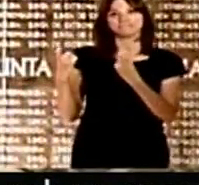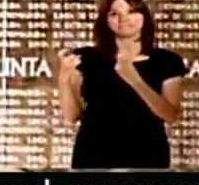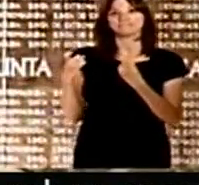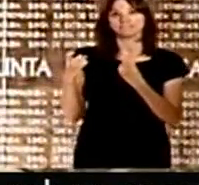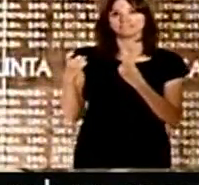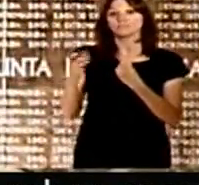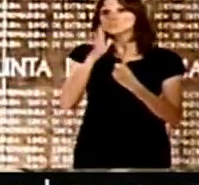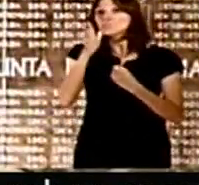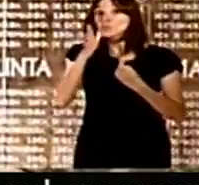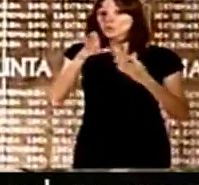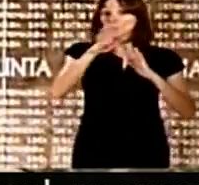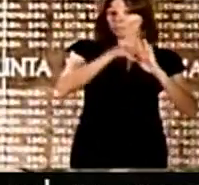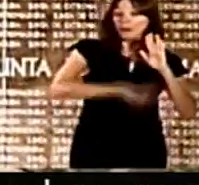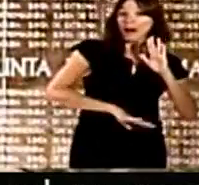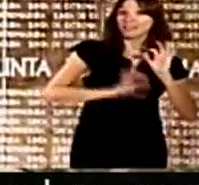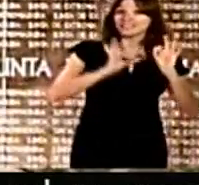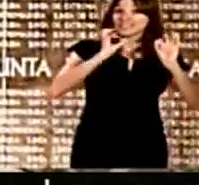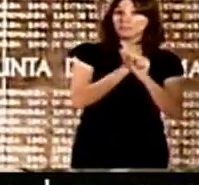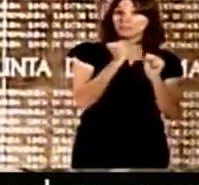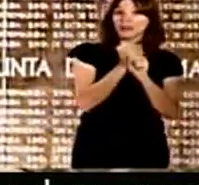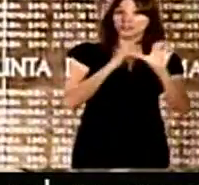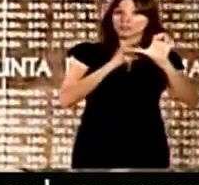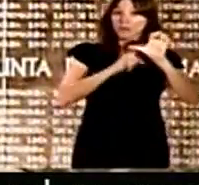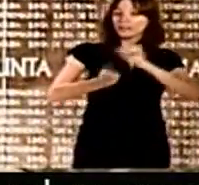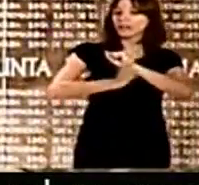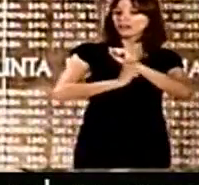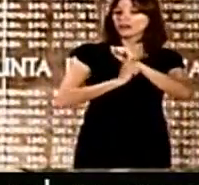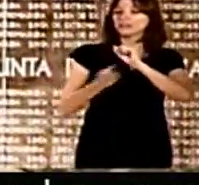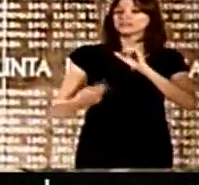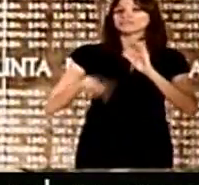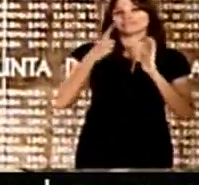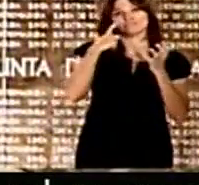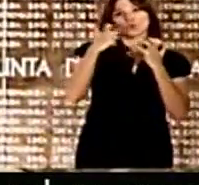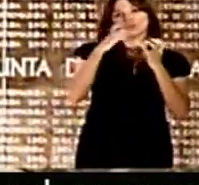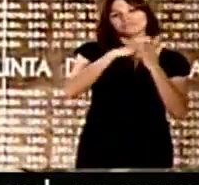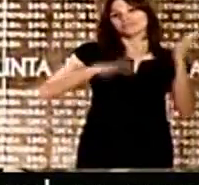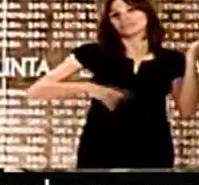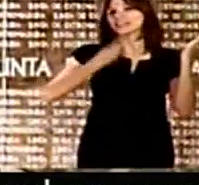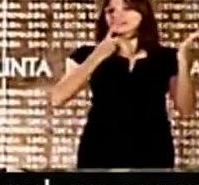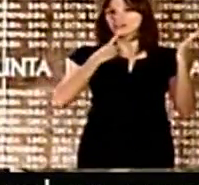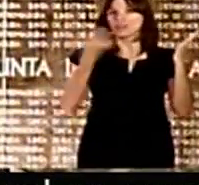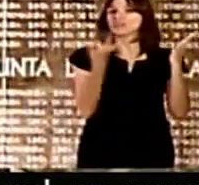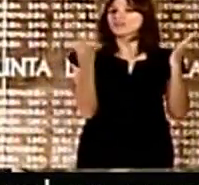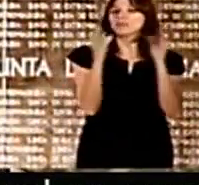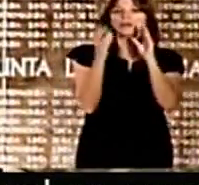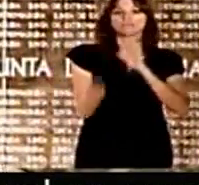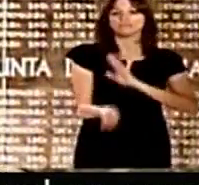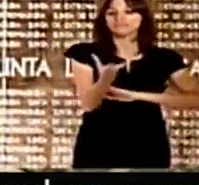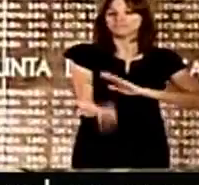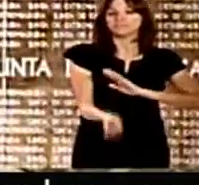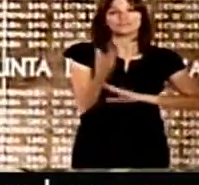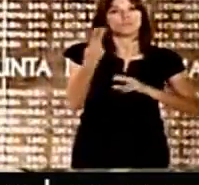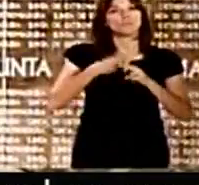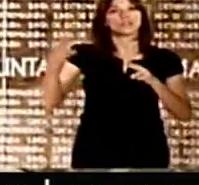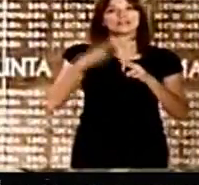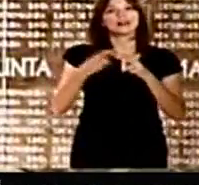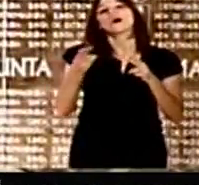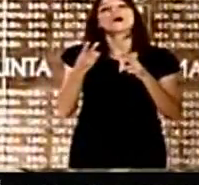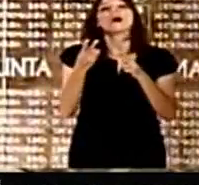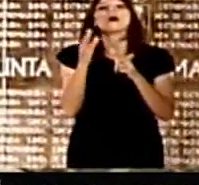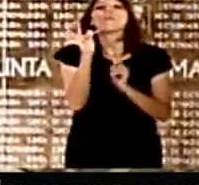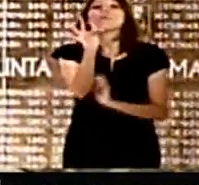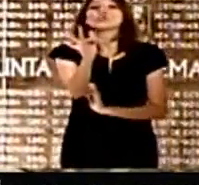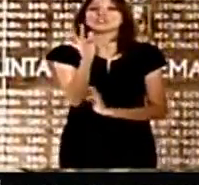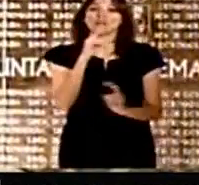la Estrategia de Empleo de Extremadura, de que pongamos en marcha políticas públicas de afirmación positiva, que es como se denominan